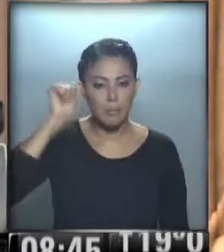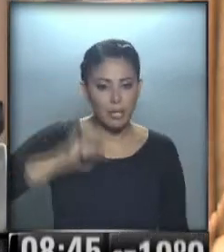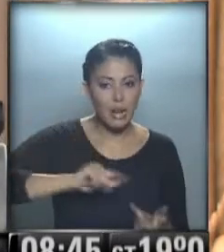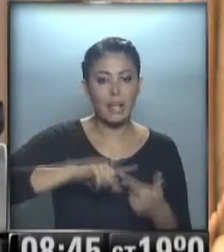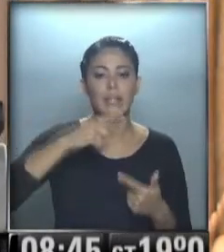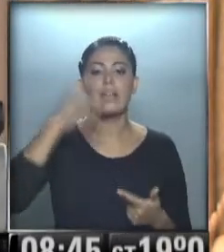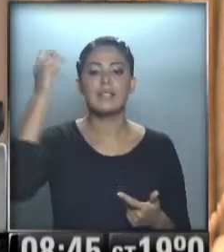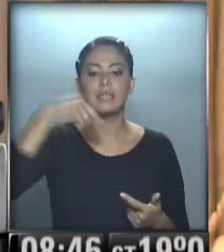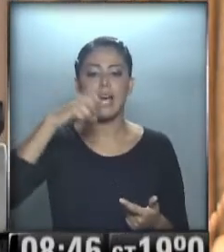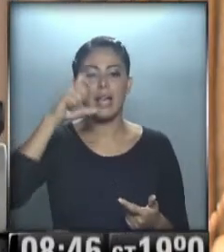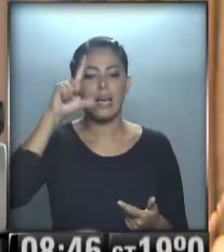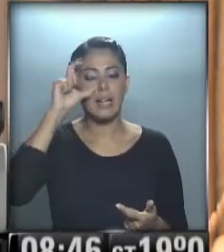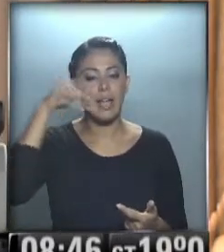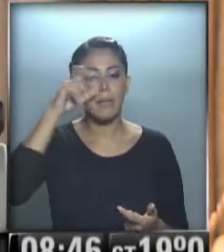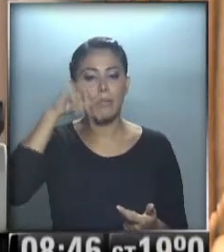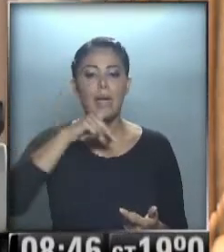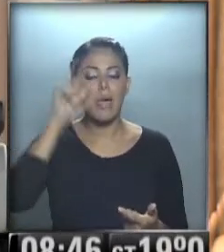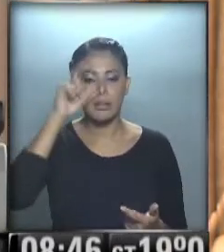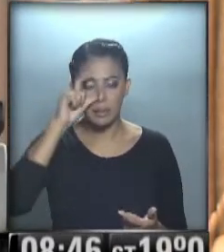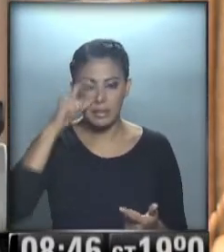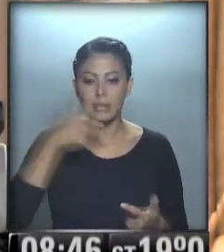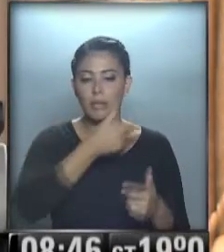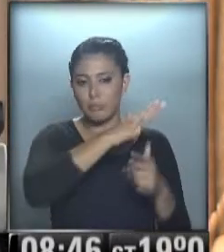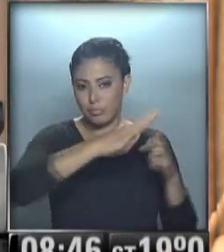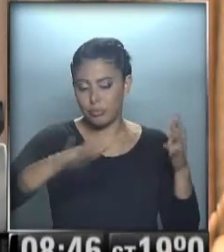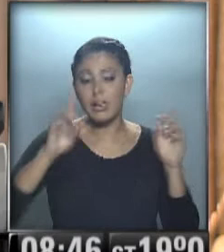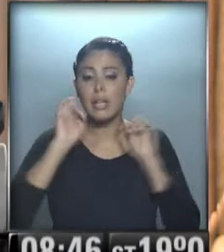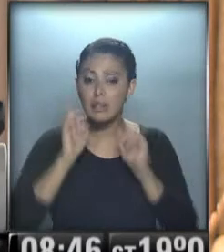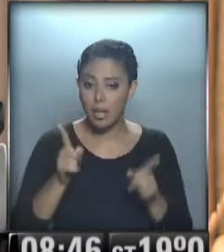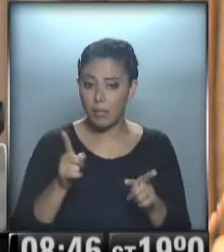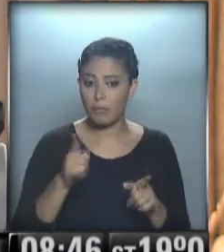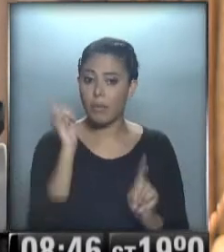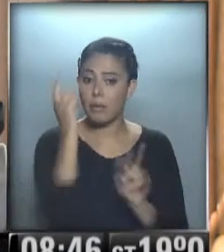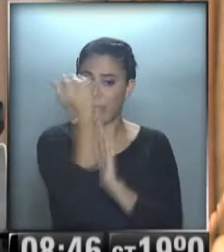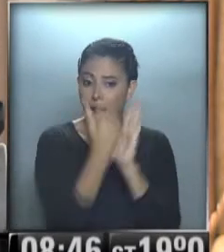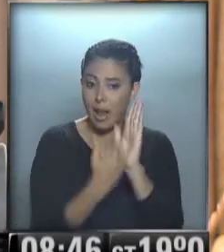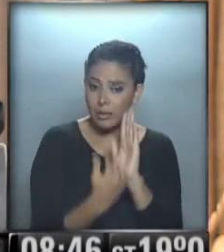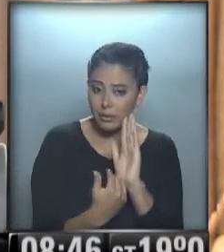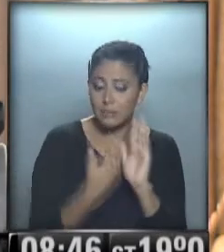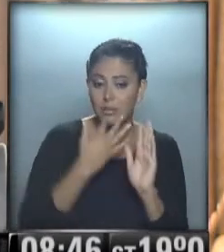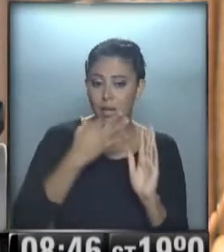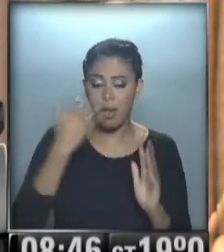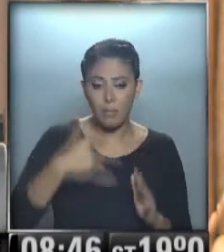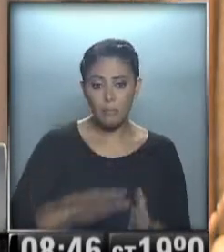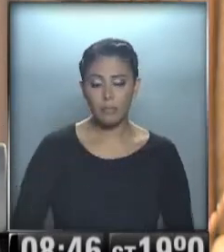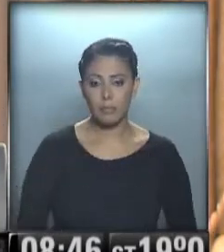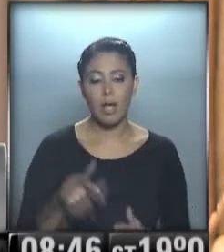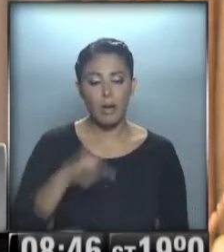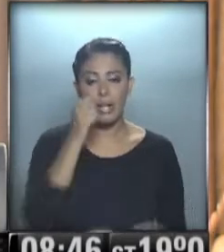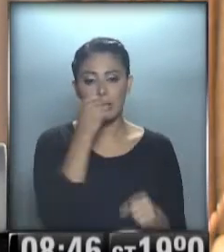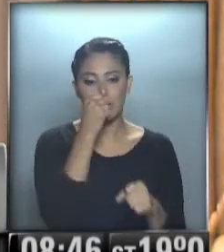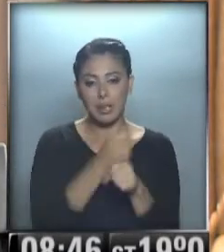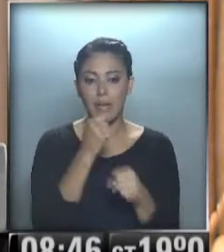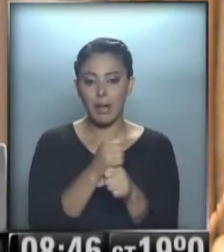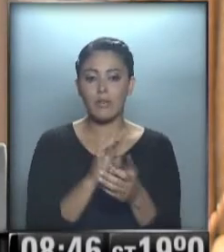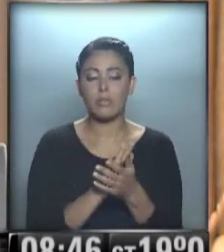San Clemente, digamos, siguiendo la costa. Y estamos trabajando en cuanto a cuestiones